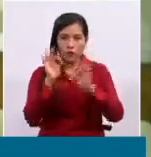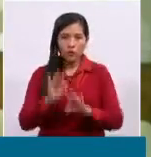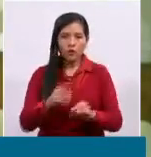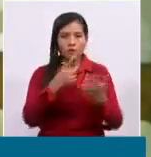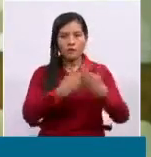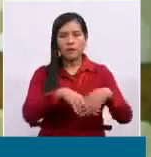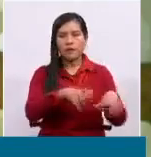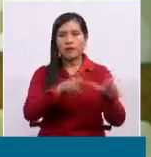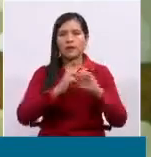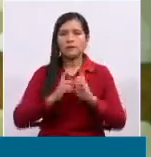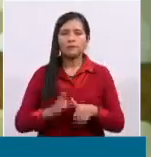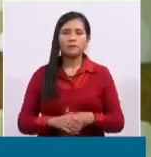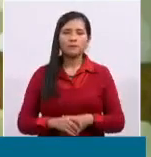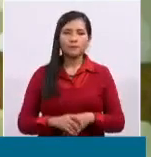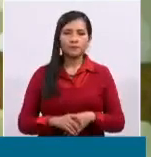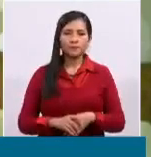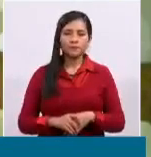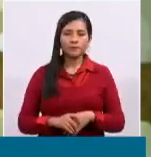esta planta.